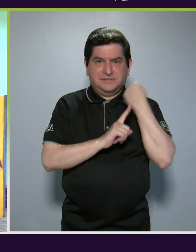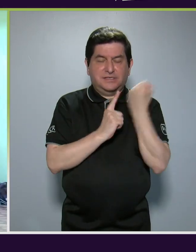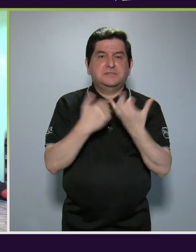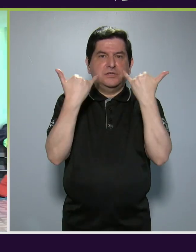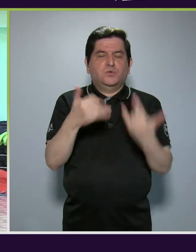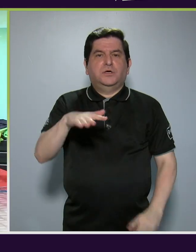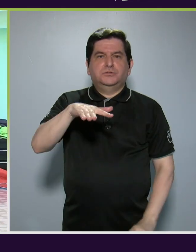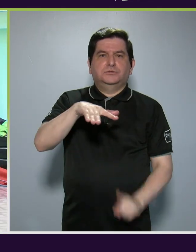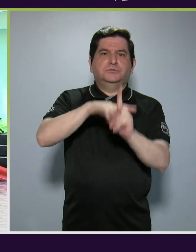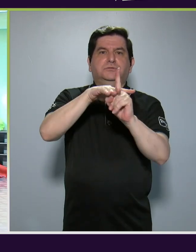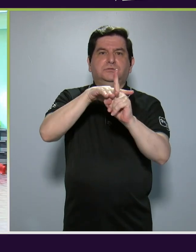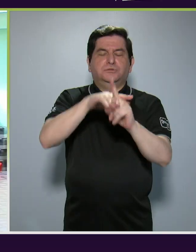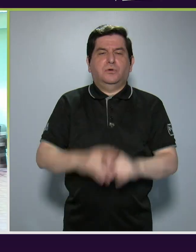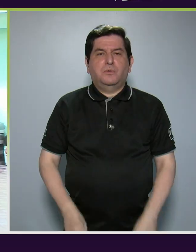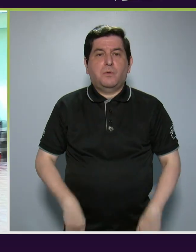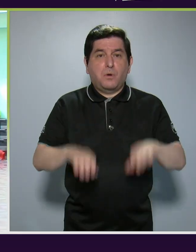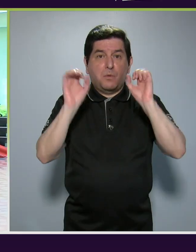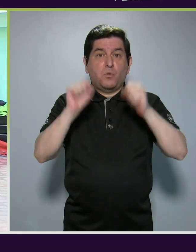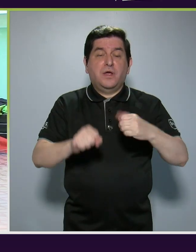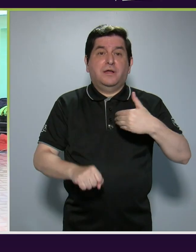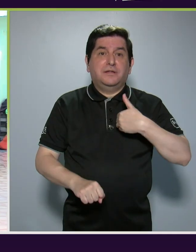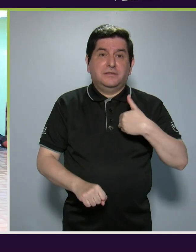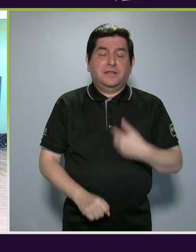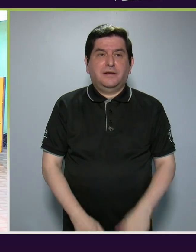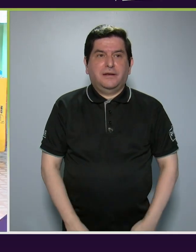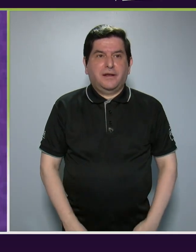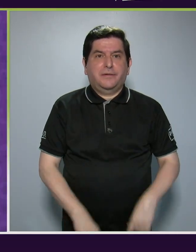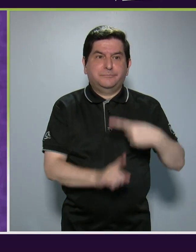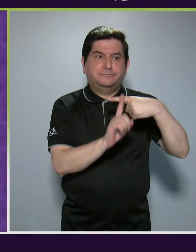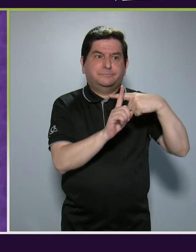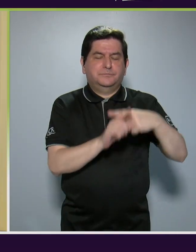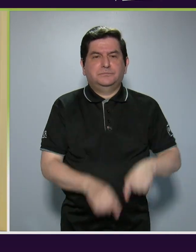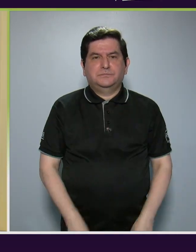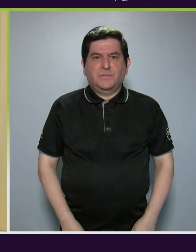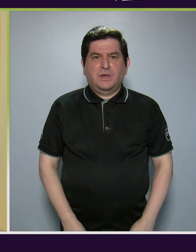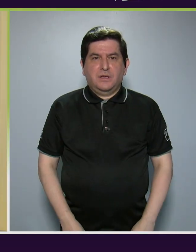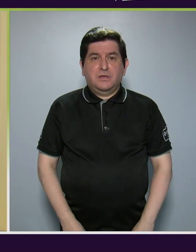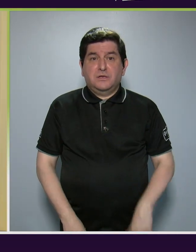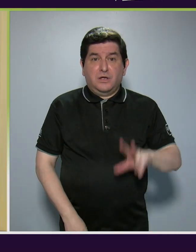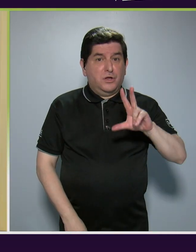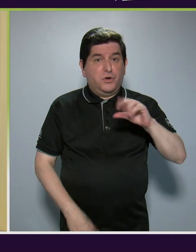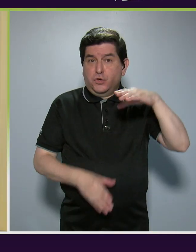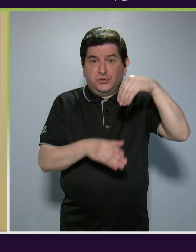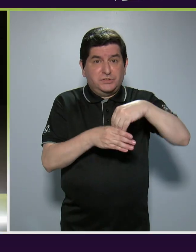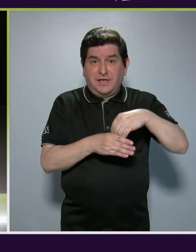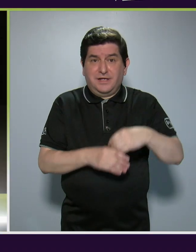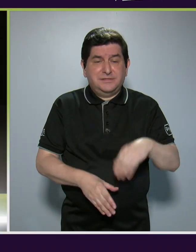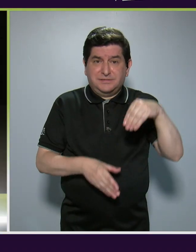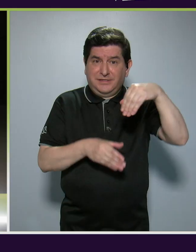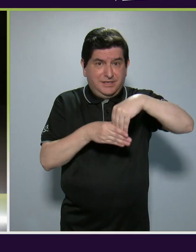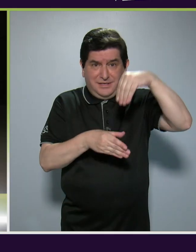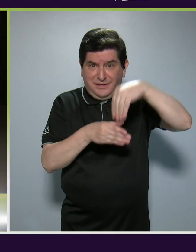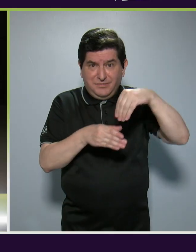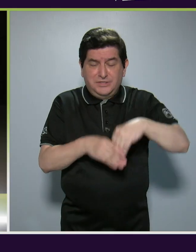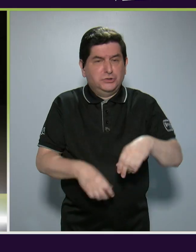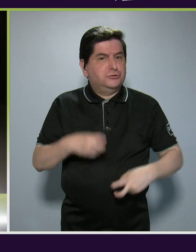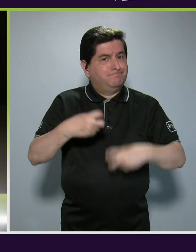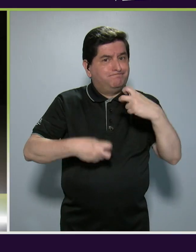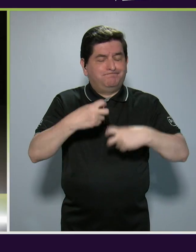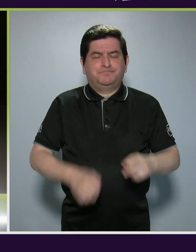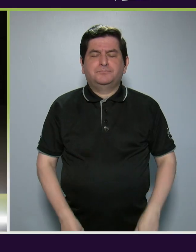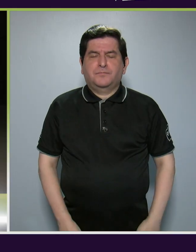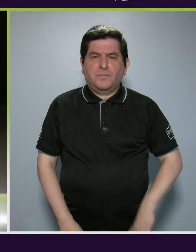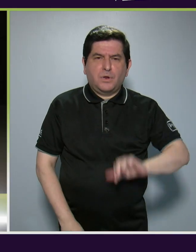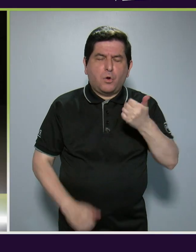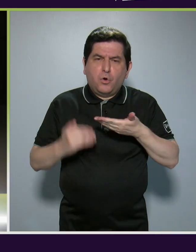lleguen, por lo menos sean más favorables de lo que podrían ser si no se hace esa inversión. Claro, y Emiliana, también otro aspecto importante